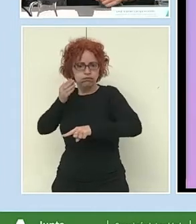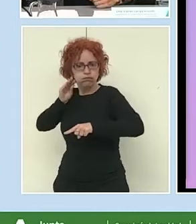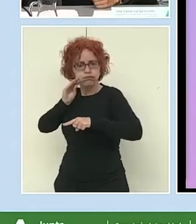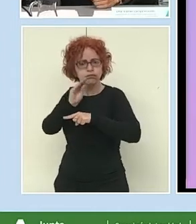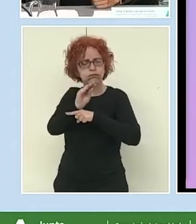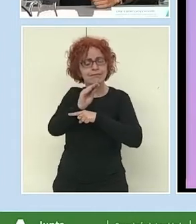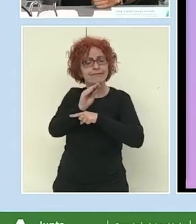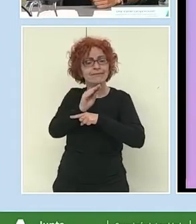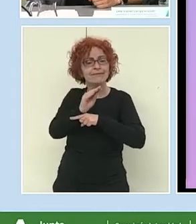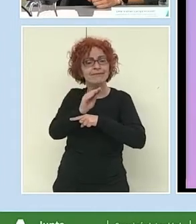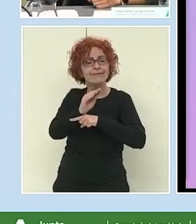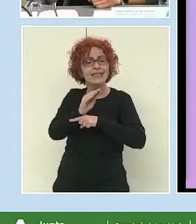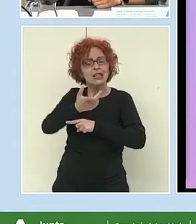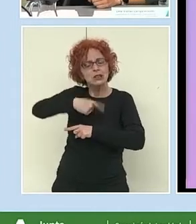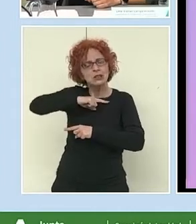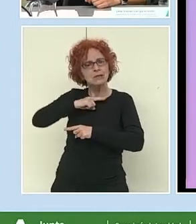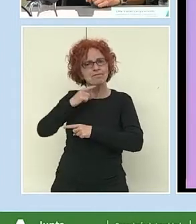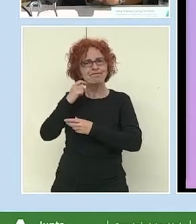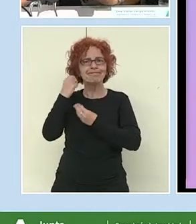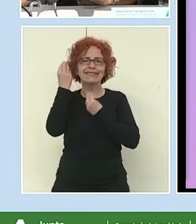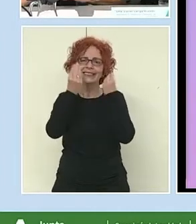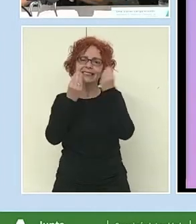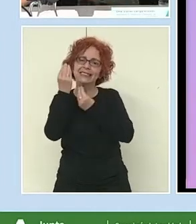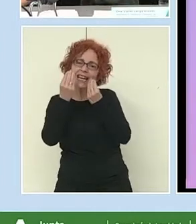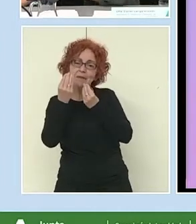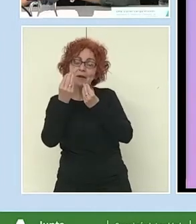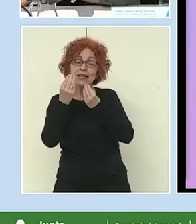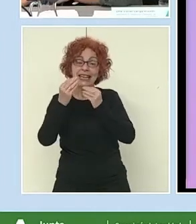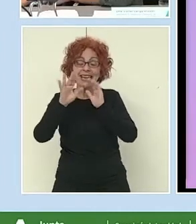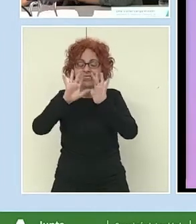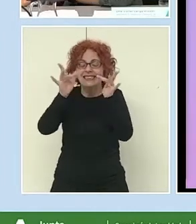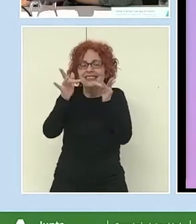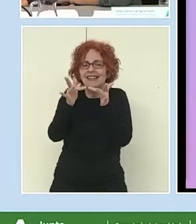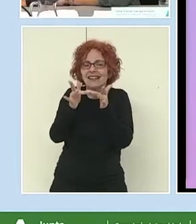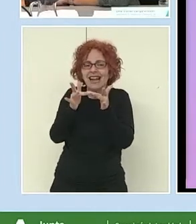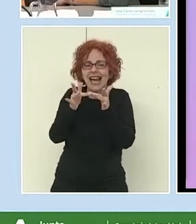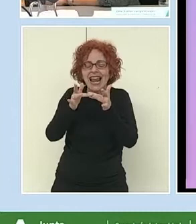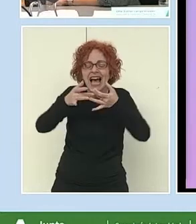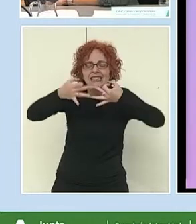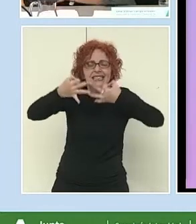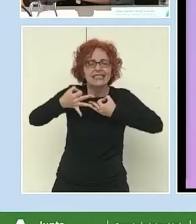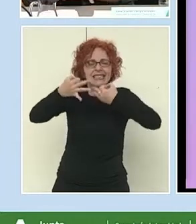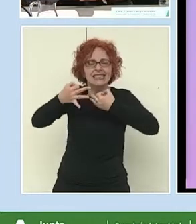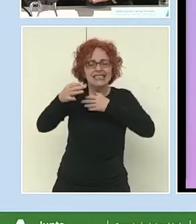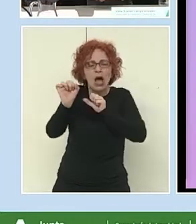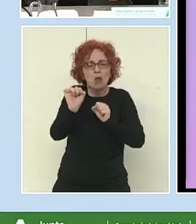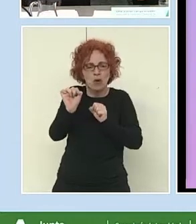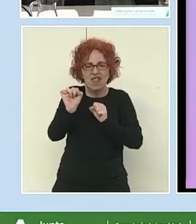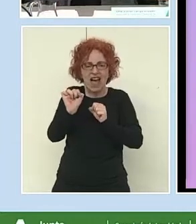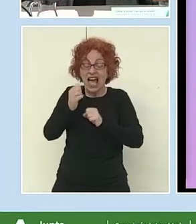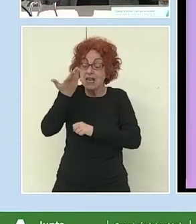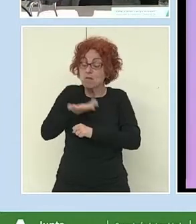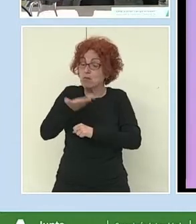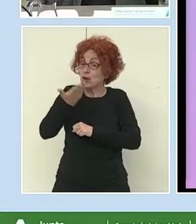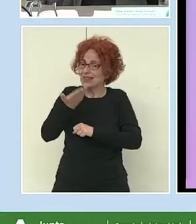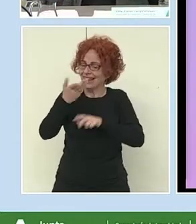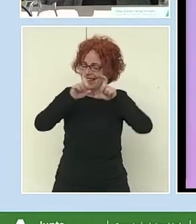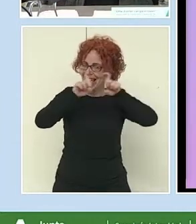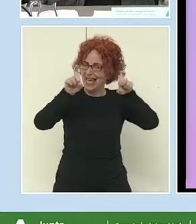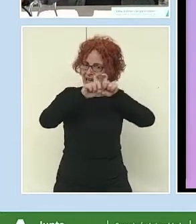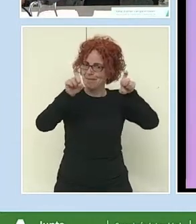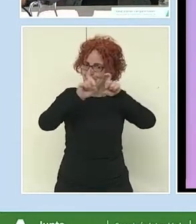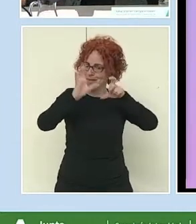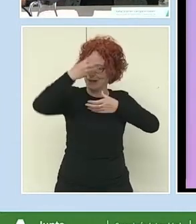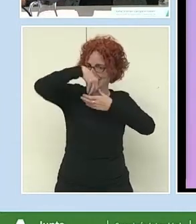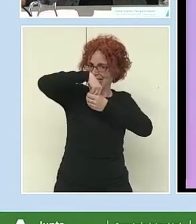en día se considera parte integral y necesaria de cualquier empresa. Por desgracia, un